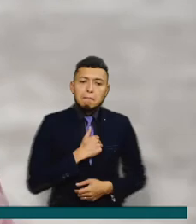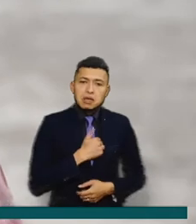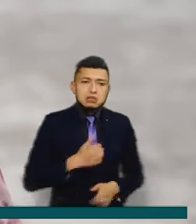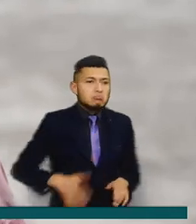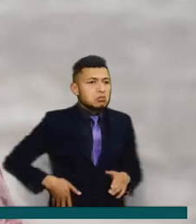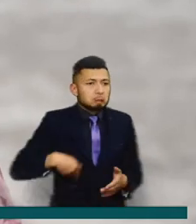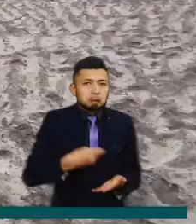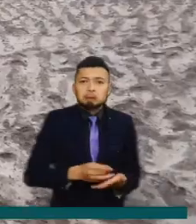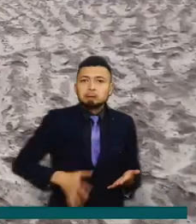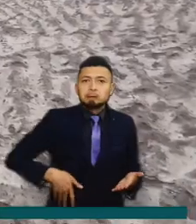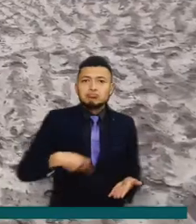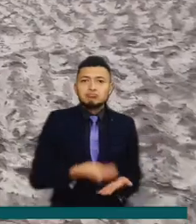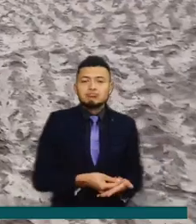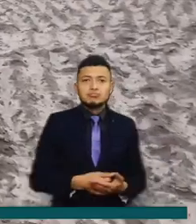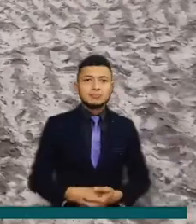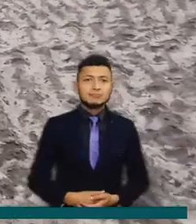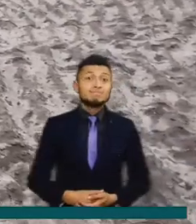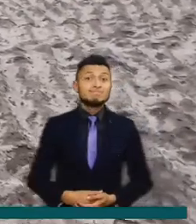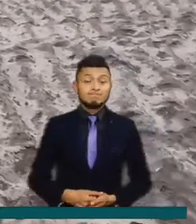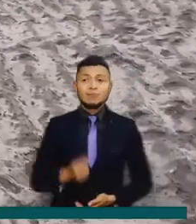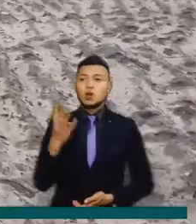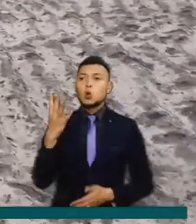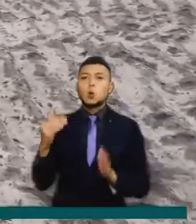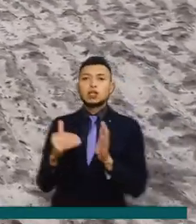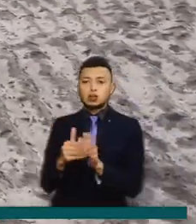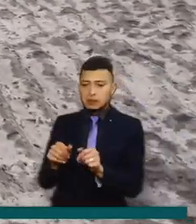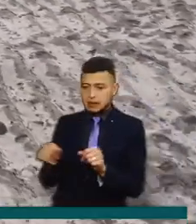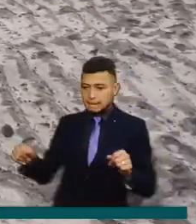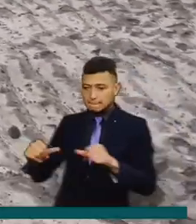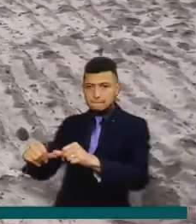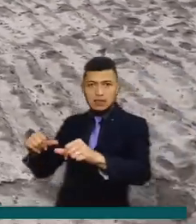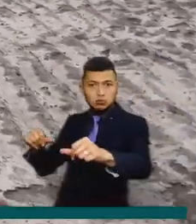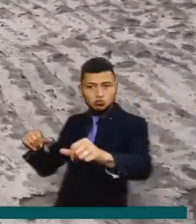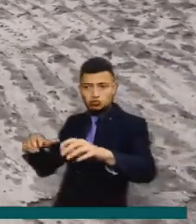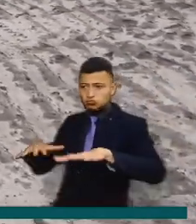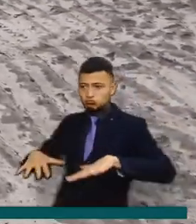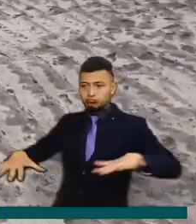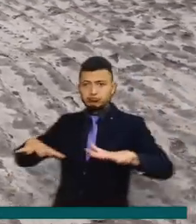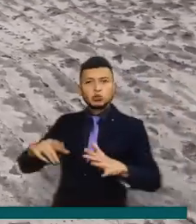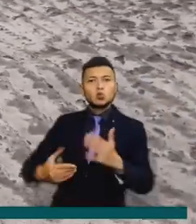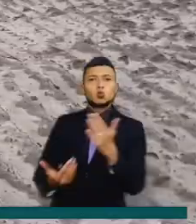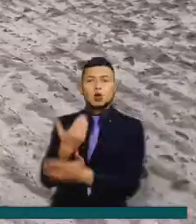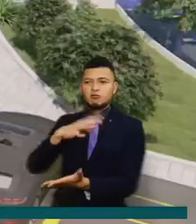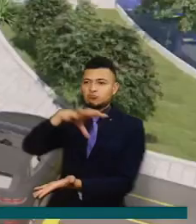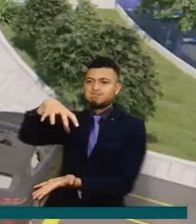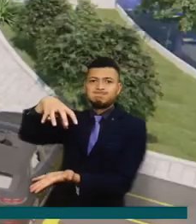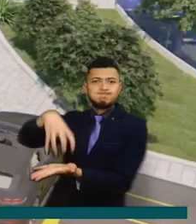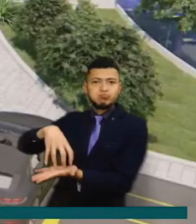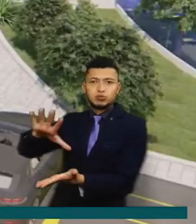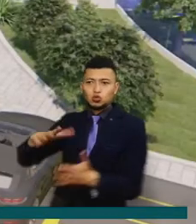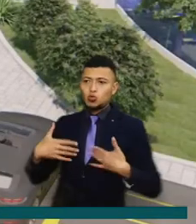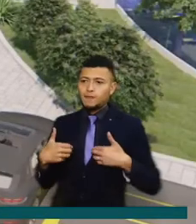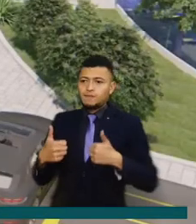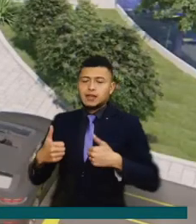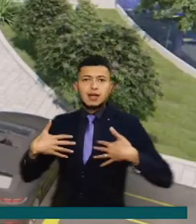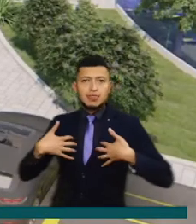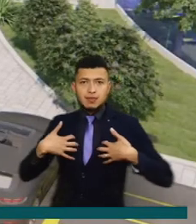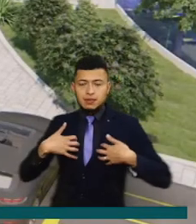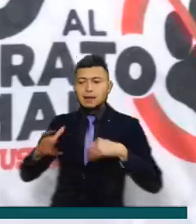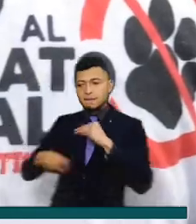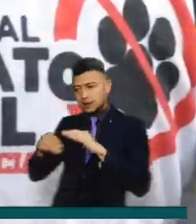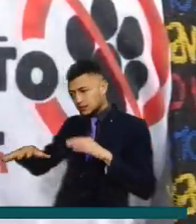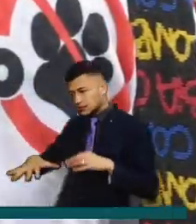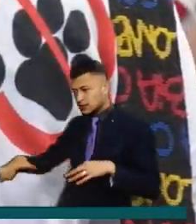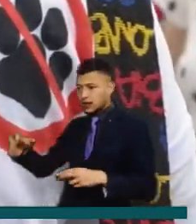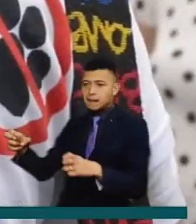nuestro propio bolsillo. Serán más de 4.000 metros cuadrados los que se convertirán en el nuevo centro de bienestar animal, que además tendrá parque